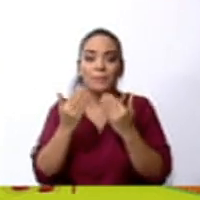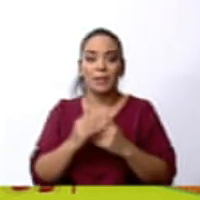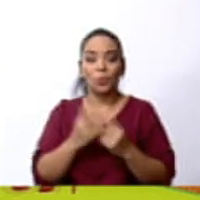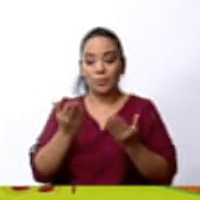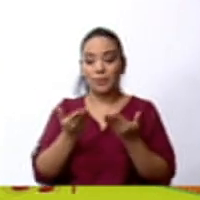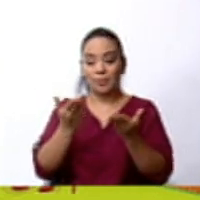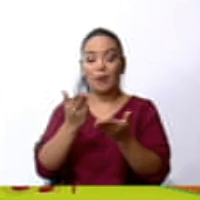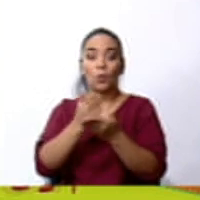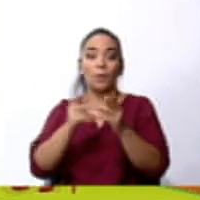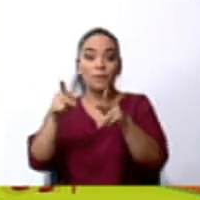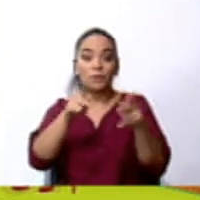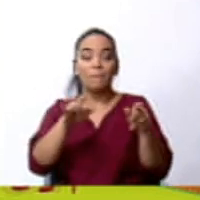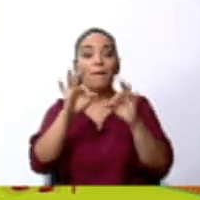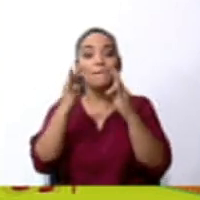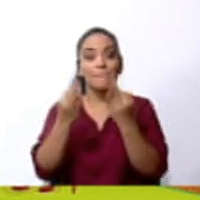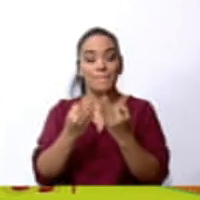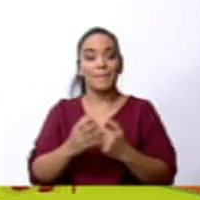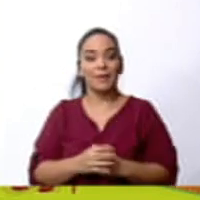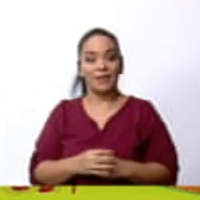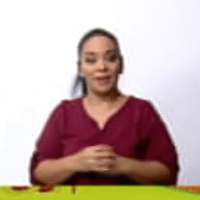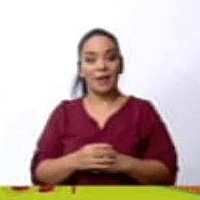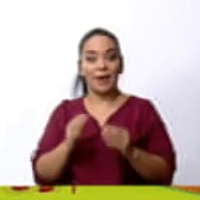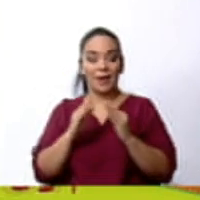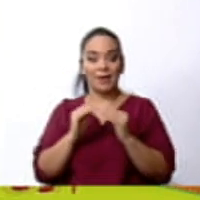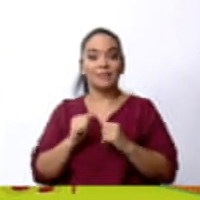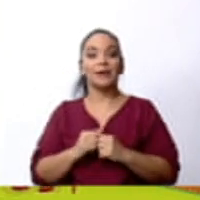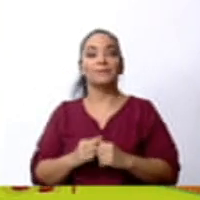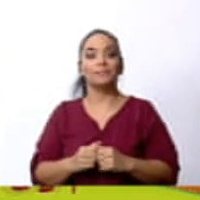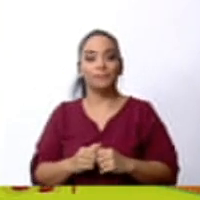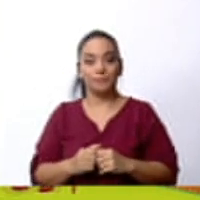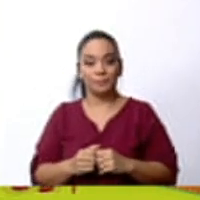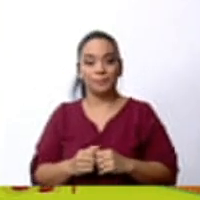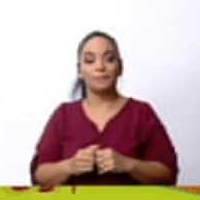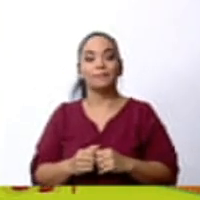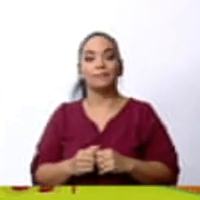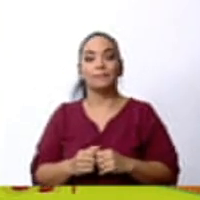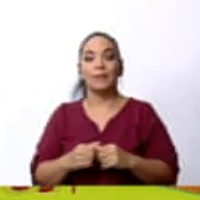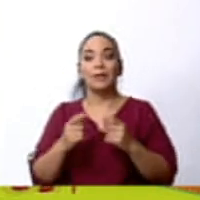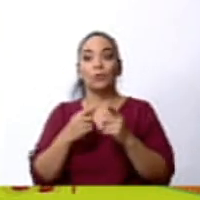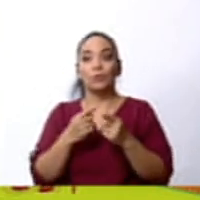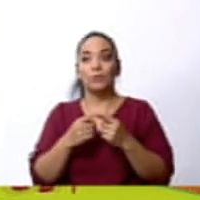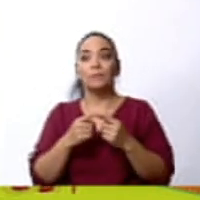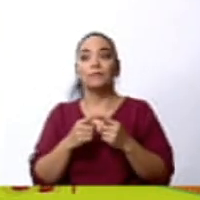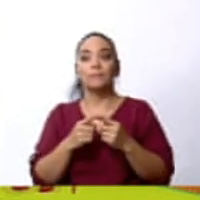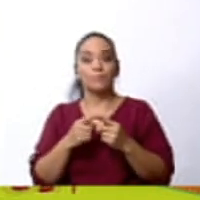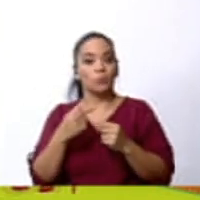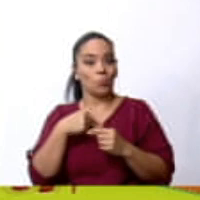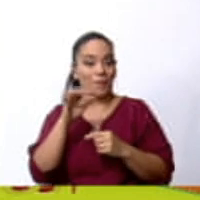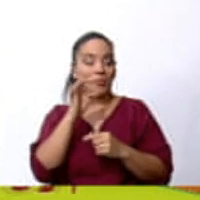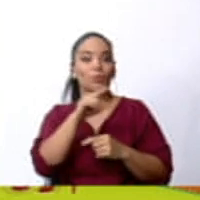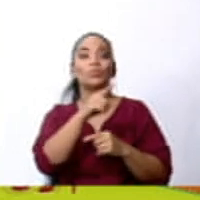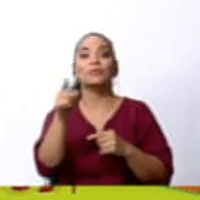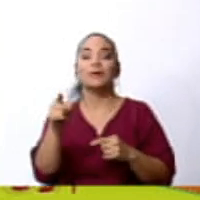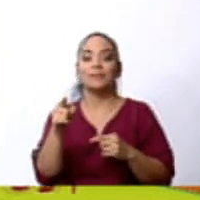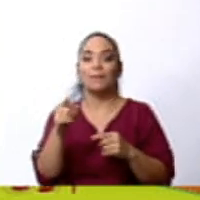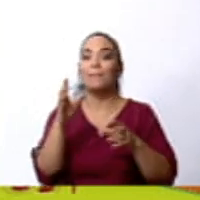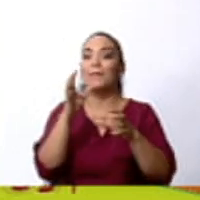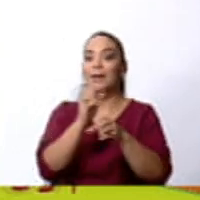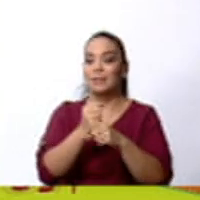a algún familiar que esté dentro de la casita. Así que yo les invito para que ustedes hagan las